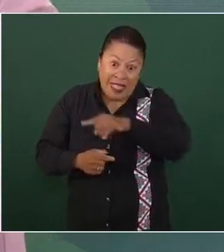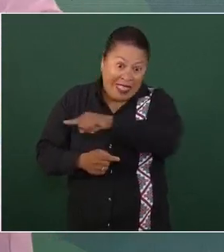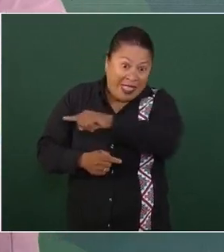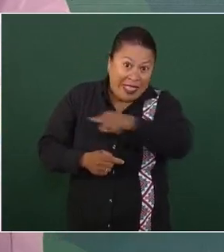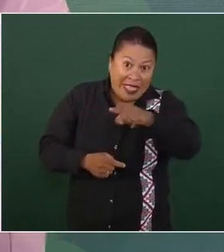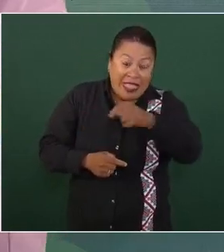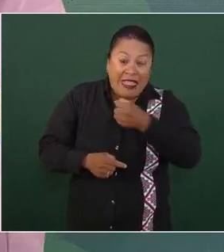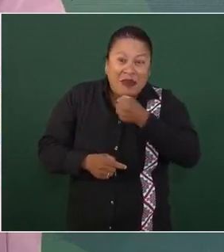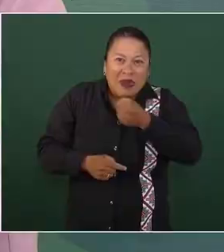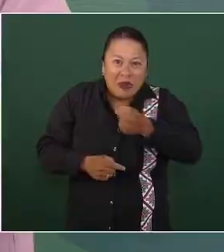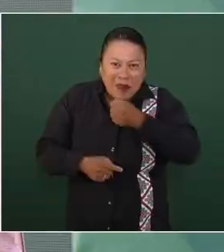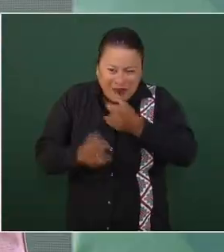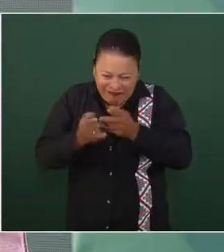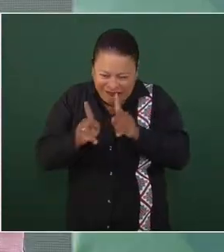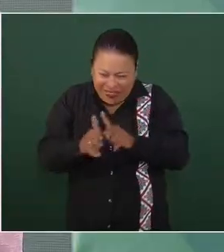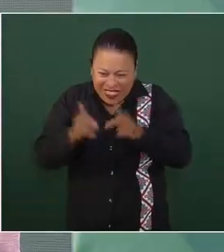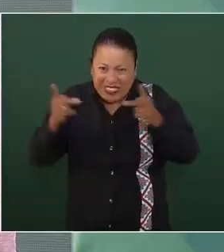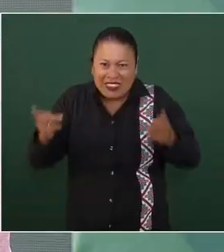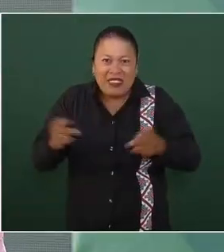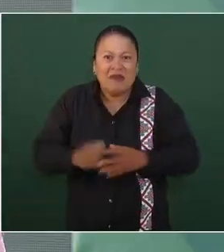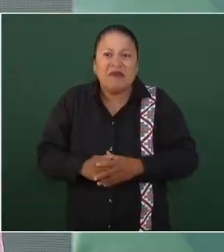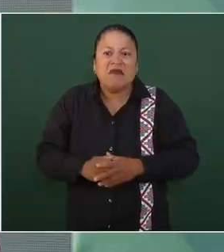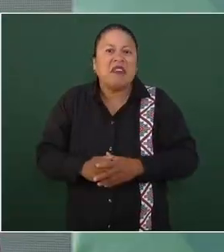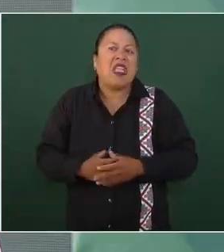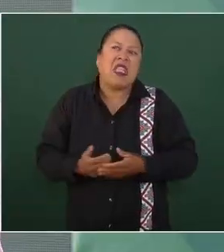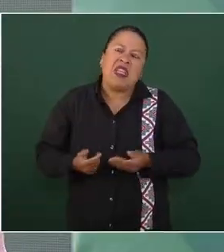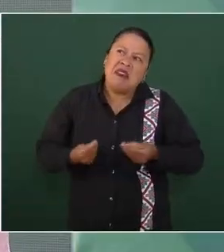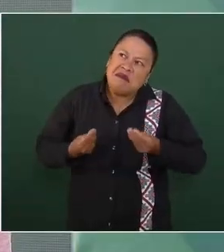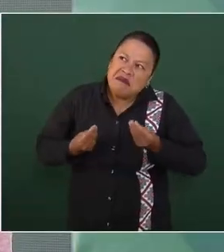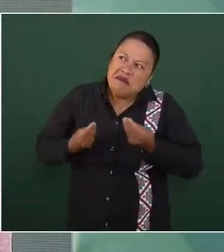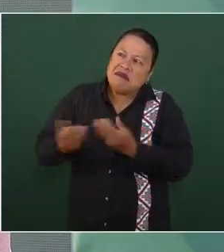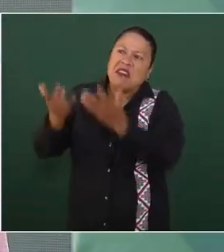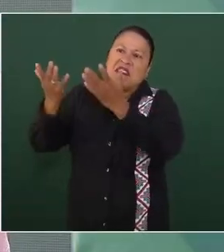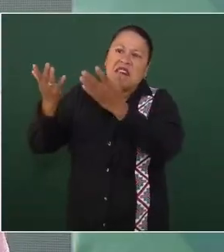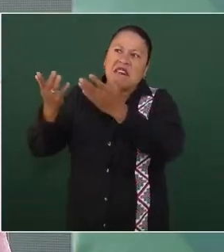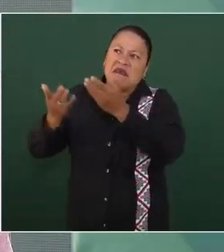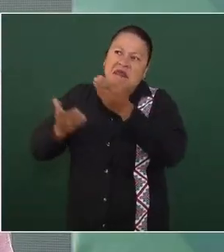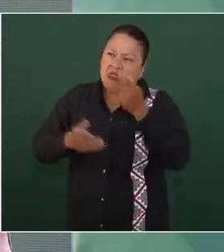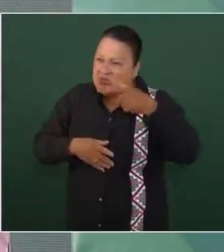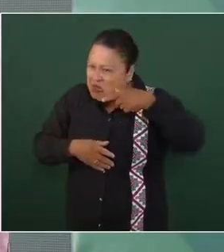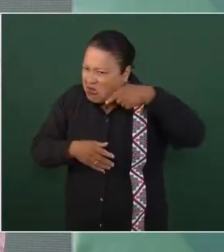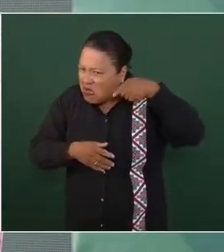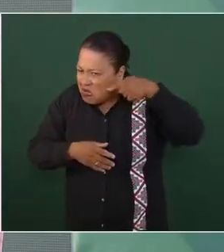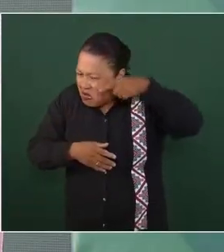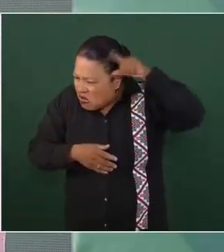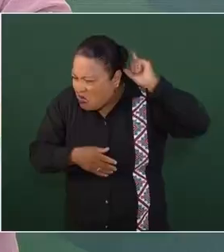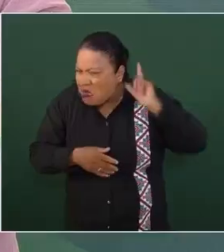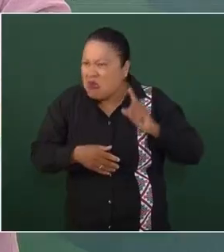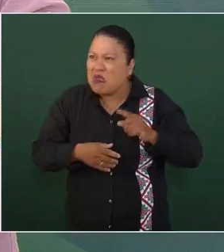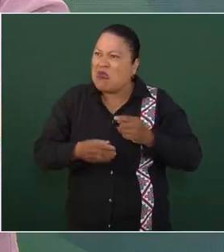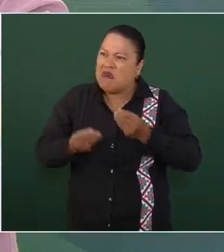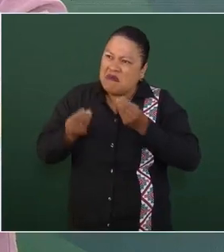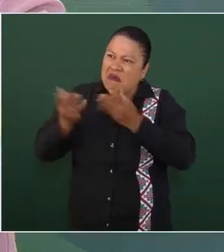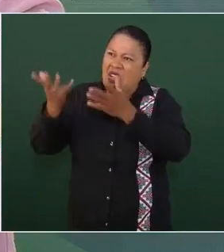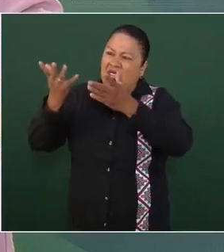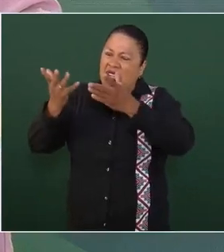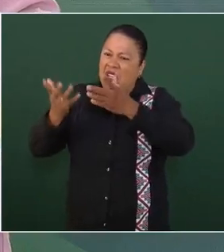pues no lo bajaba de loco de espiritista